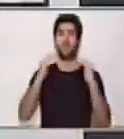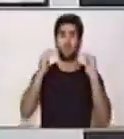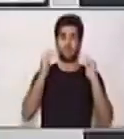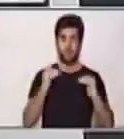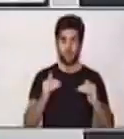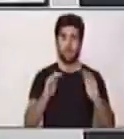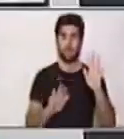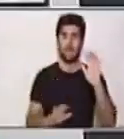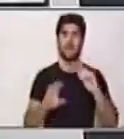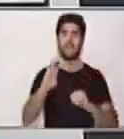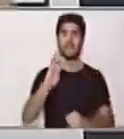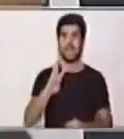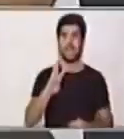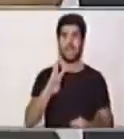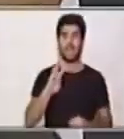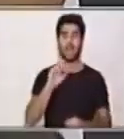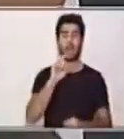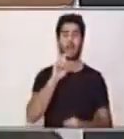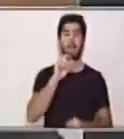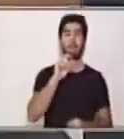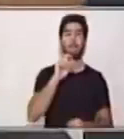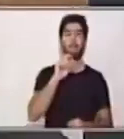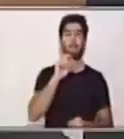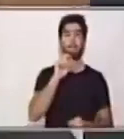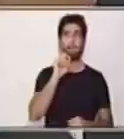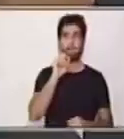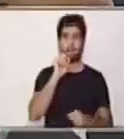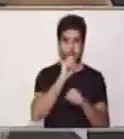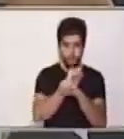13 por 28.5 tenemos